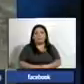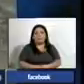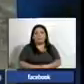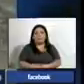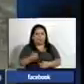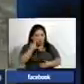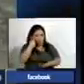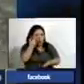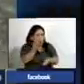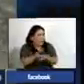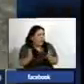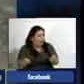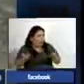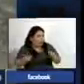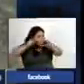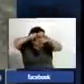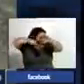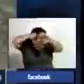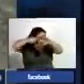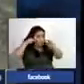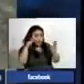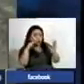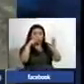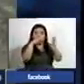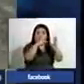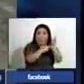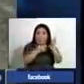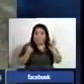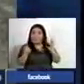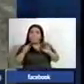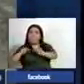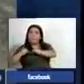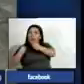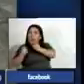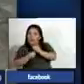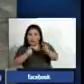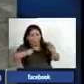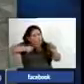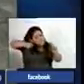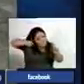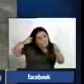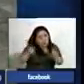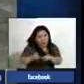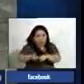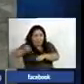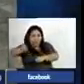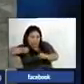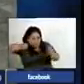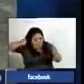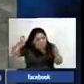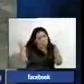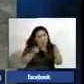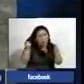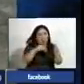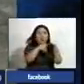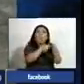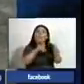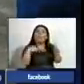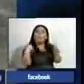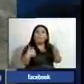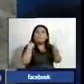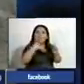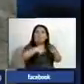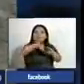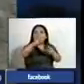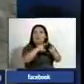Las pruebas son los videos en los que se observan a los supuestos pandilleros golpear con bates a ciudadanos que violen la cuarentena